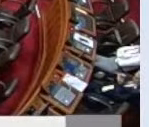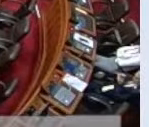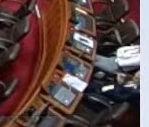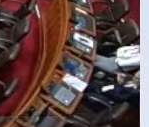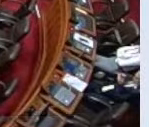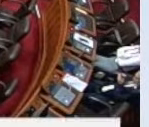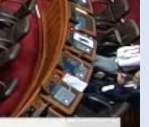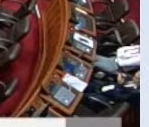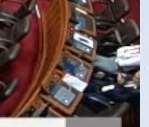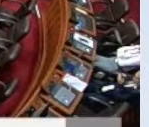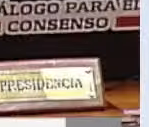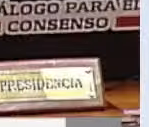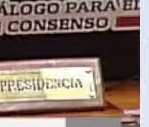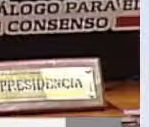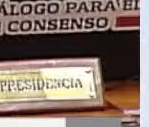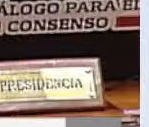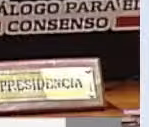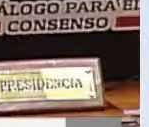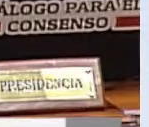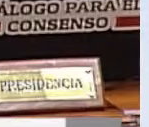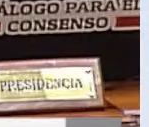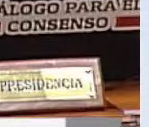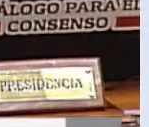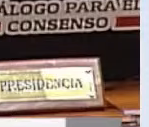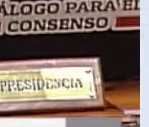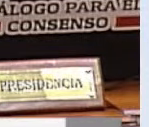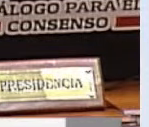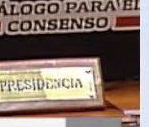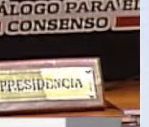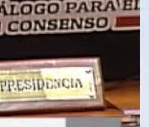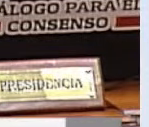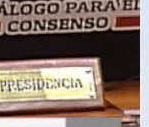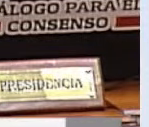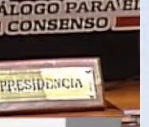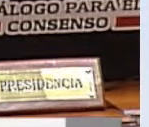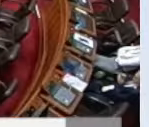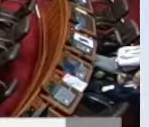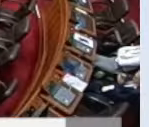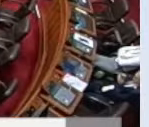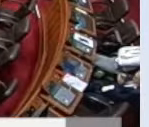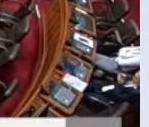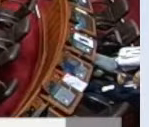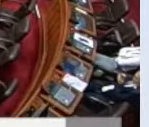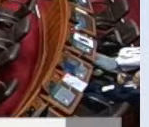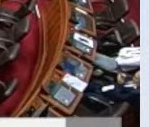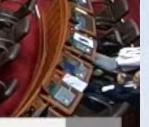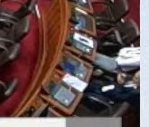Gracias, congresista. Tiene usted la palabra el congresista Arturo Alegría por 2 minutos.